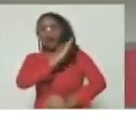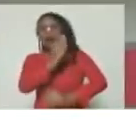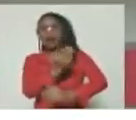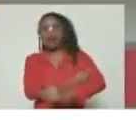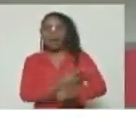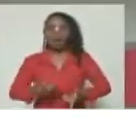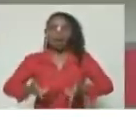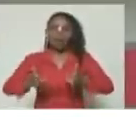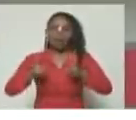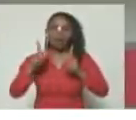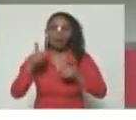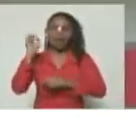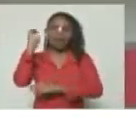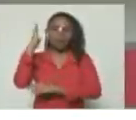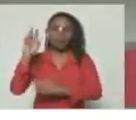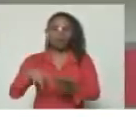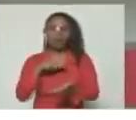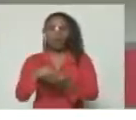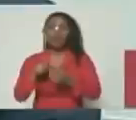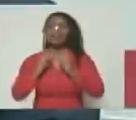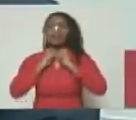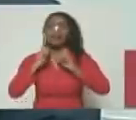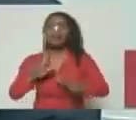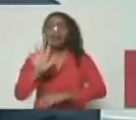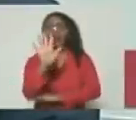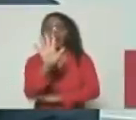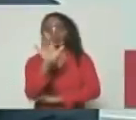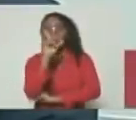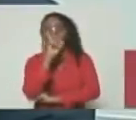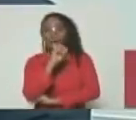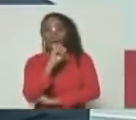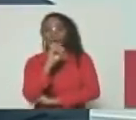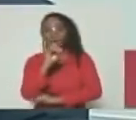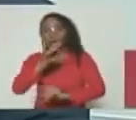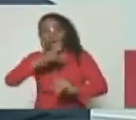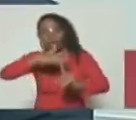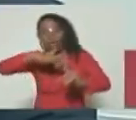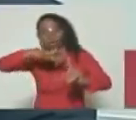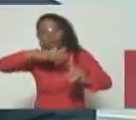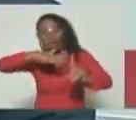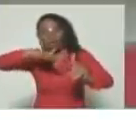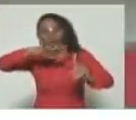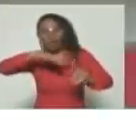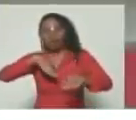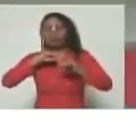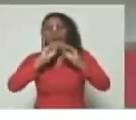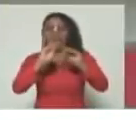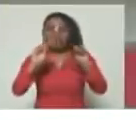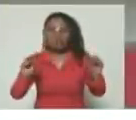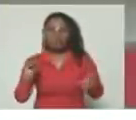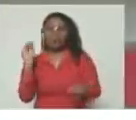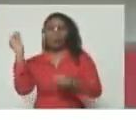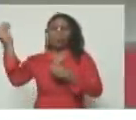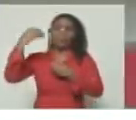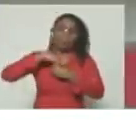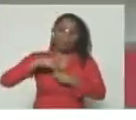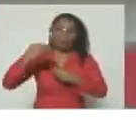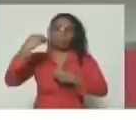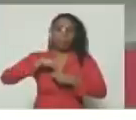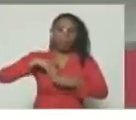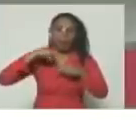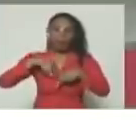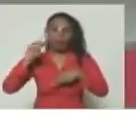Parlamento, que se perdió durante 5 años de conspiraciones, llamando a las intervenciones extranjeras.